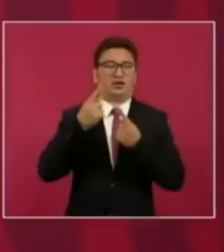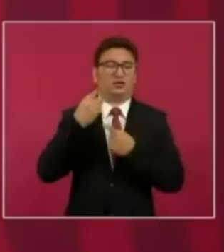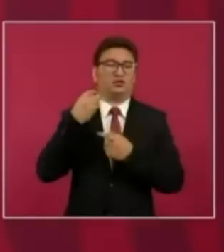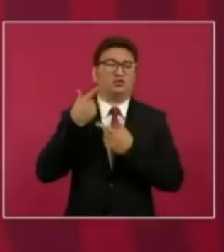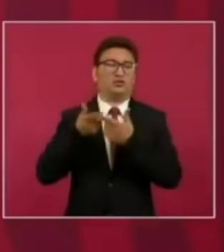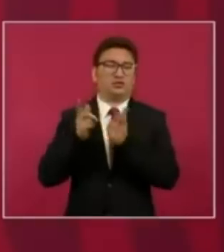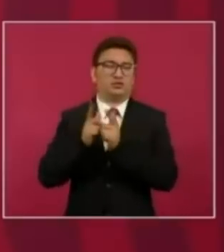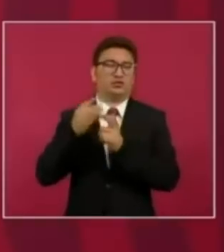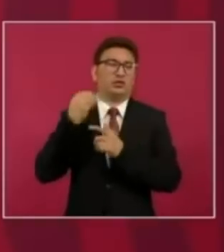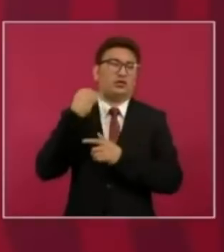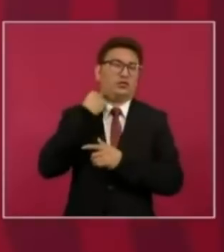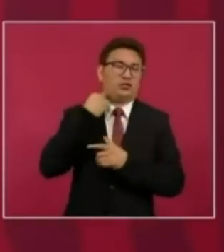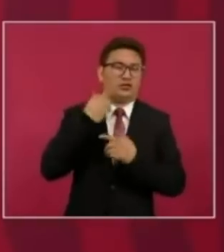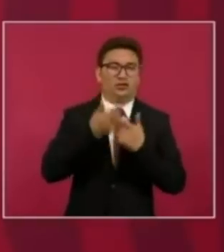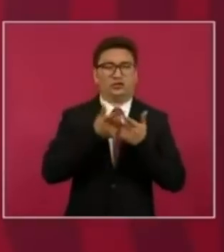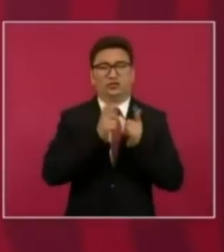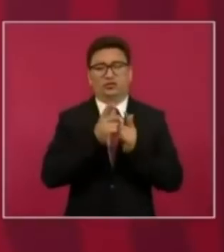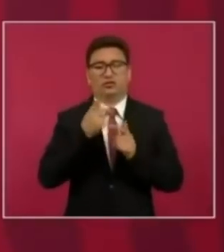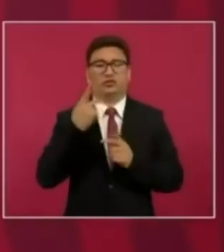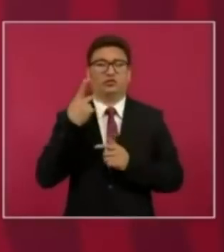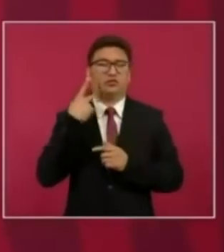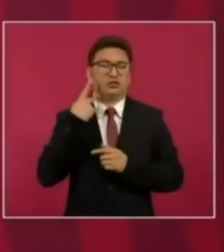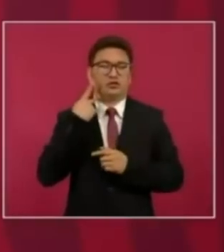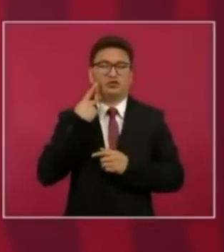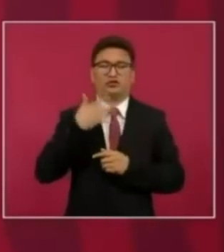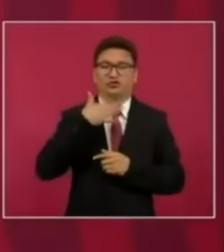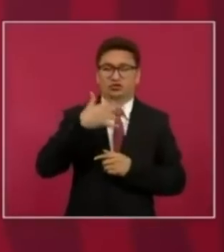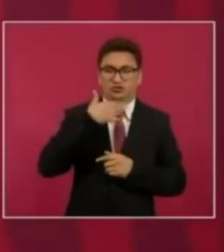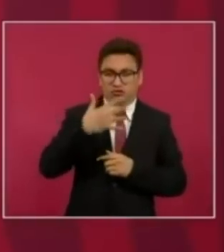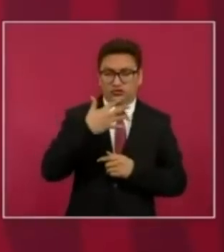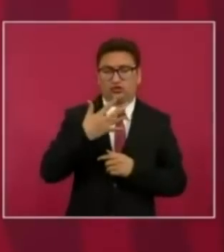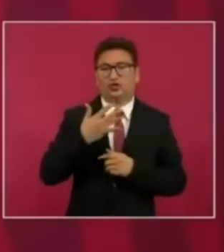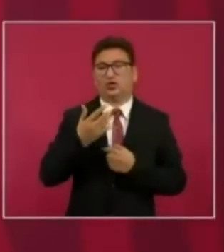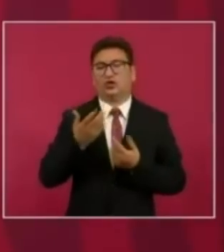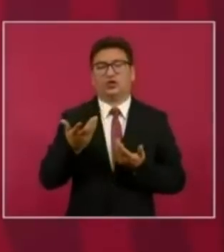abogados, de políticos corruptos, de